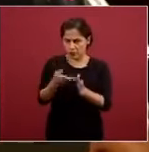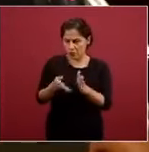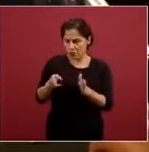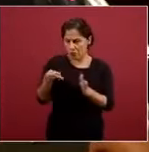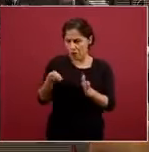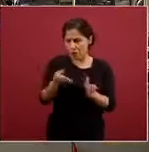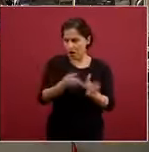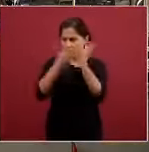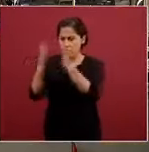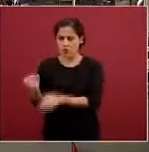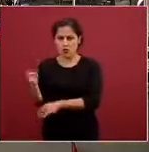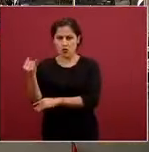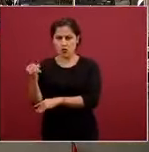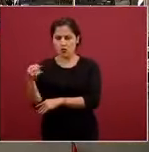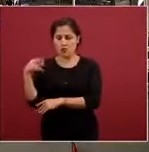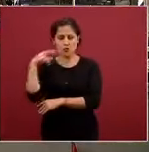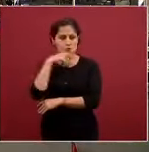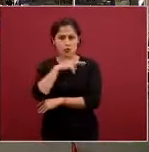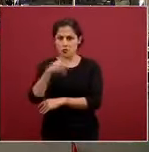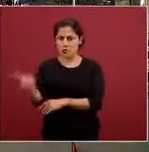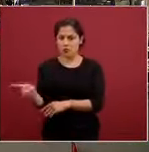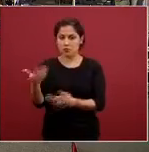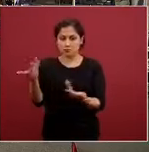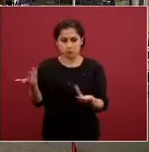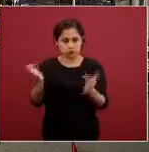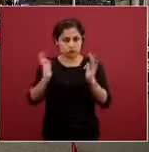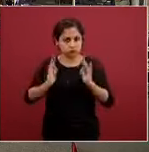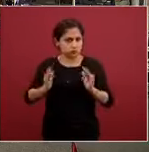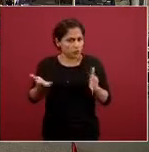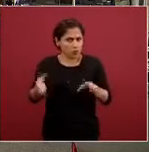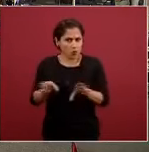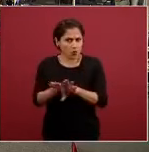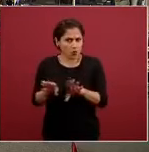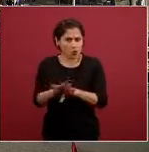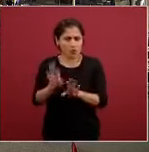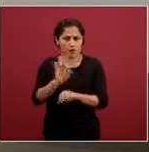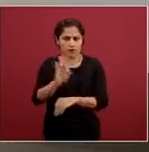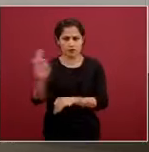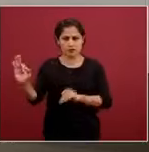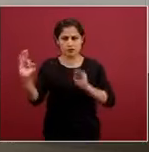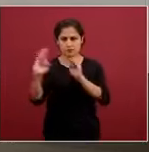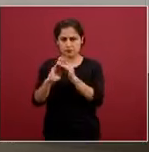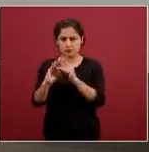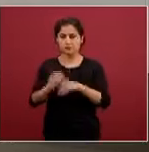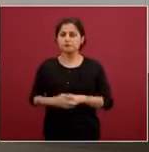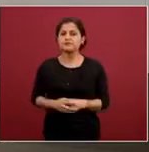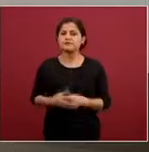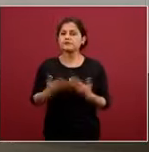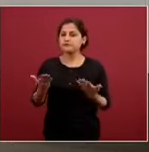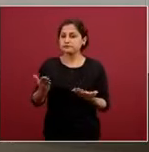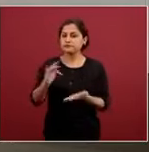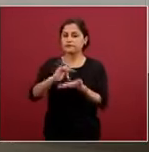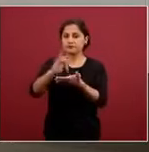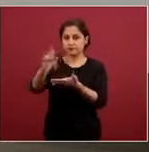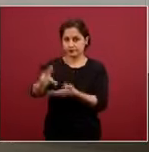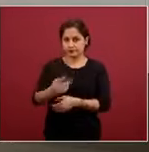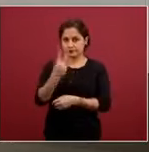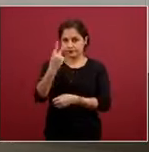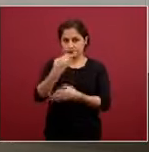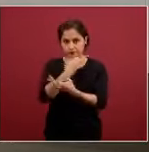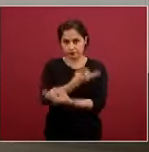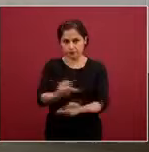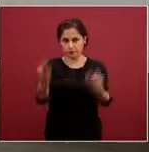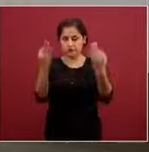pasaría? Gracias. Gracias, Bianca, por el señalamiento. Nos sirve para al menos dos mensajes. El primero, esta misma mañana,